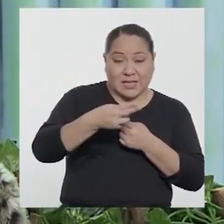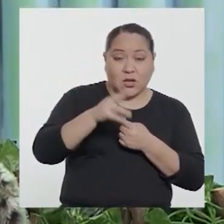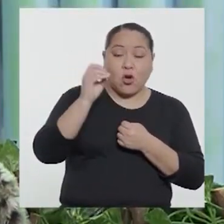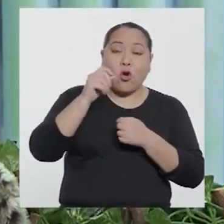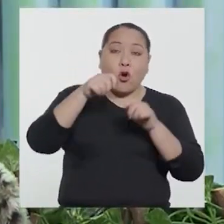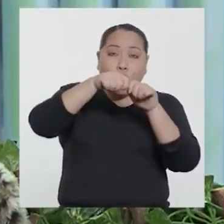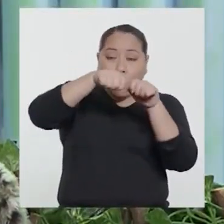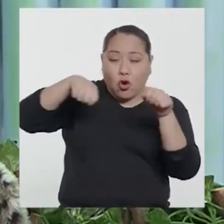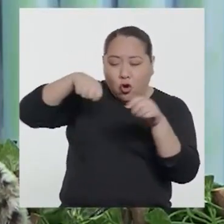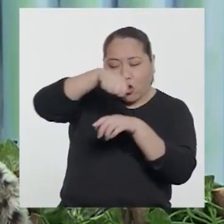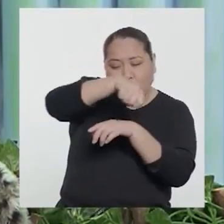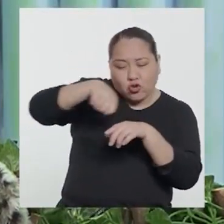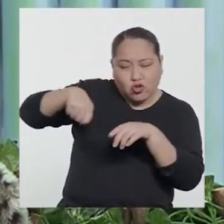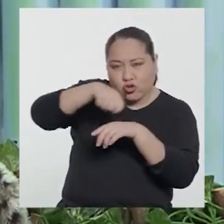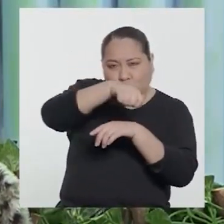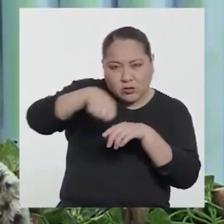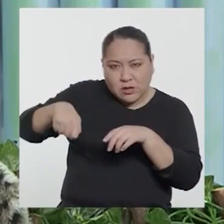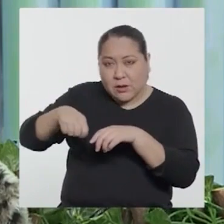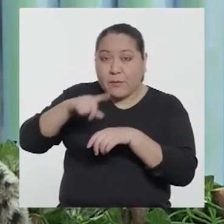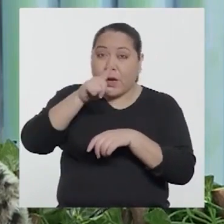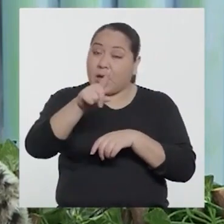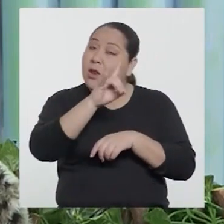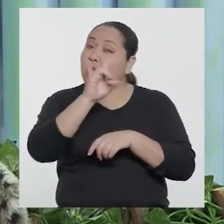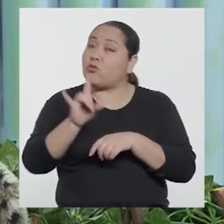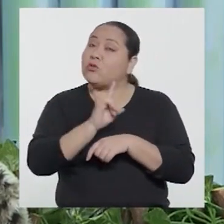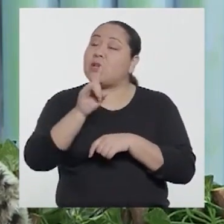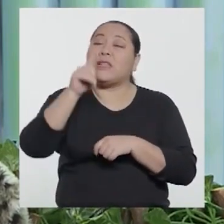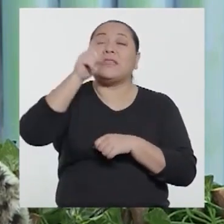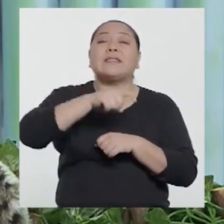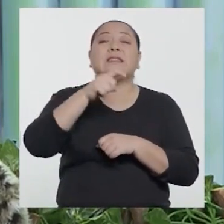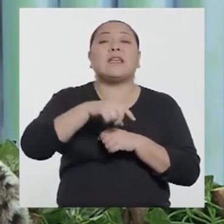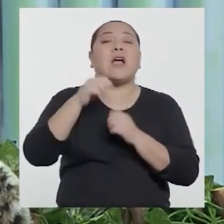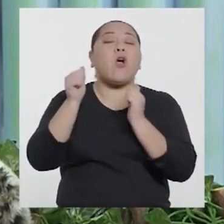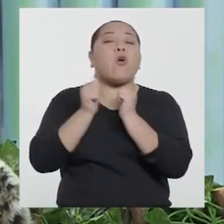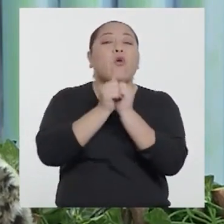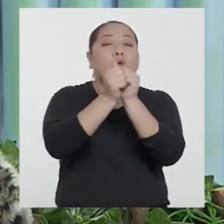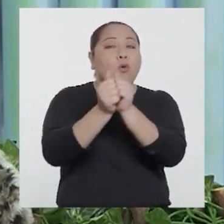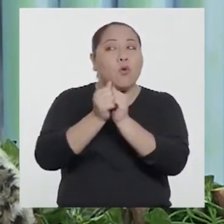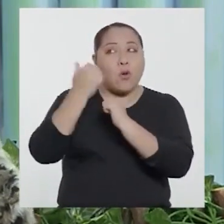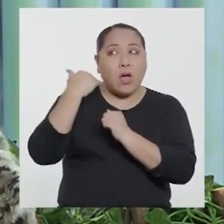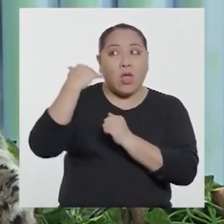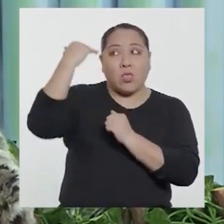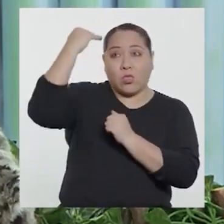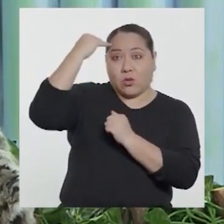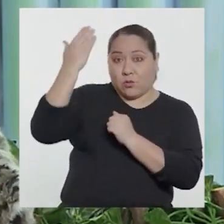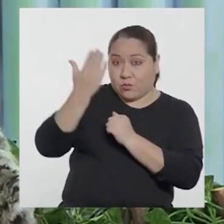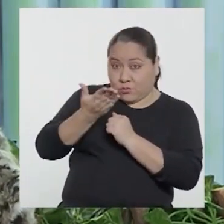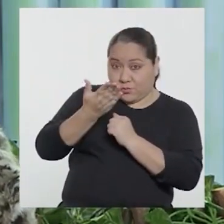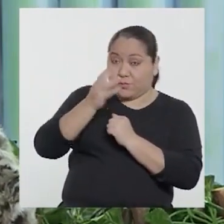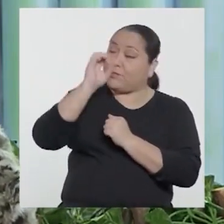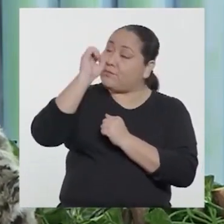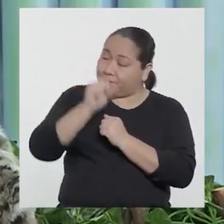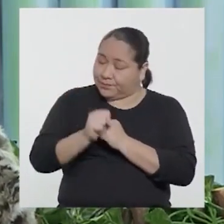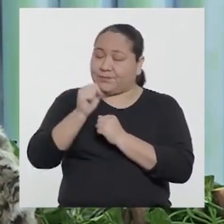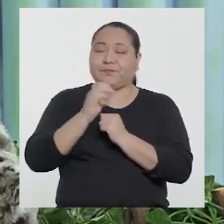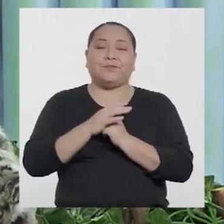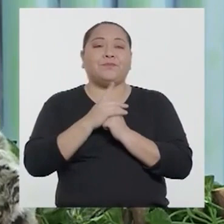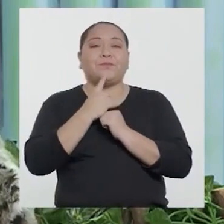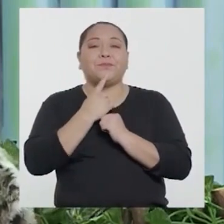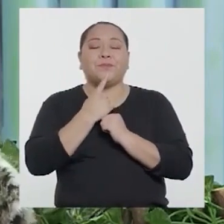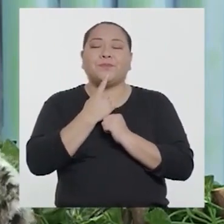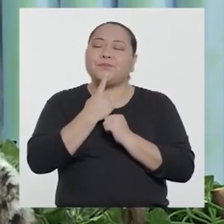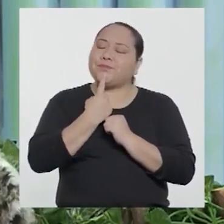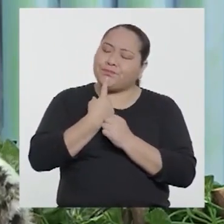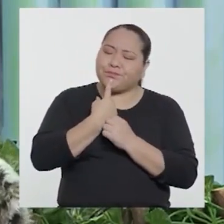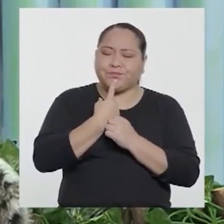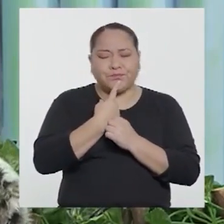Tijeras o cuchilla. Para usarlas, necesitamos de la compañía de un adulto. Uh-huh.